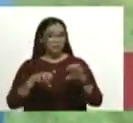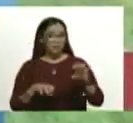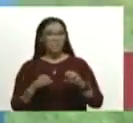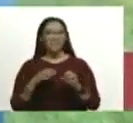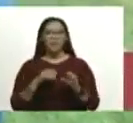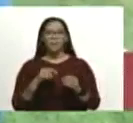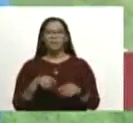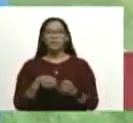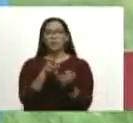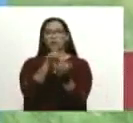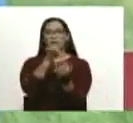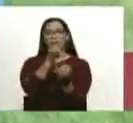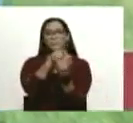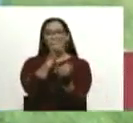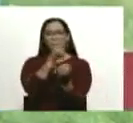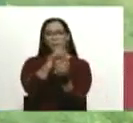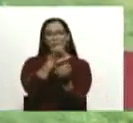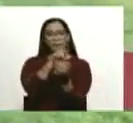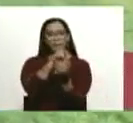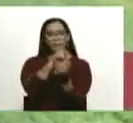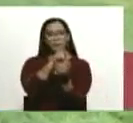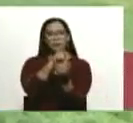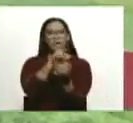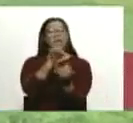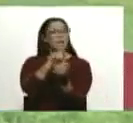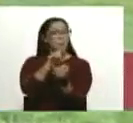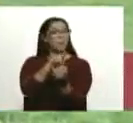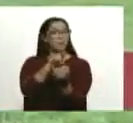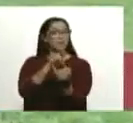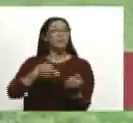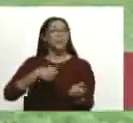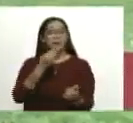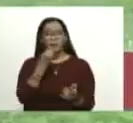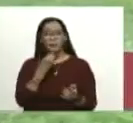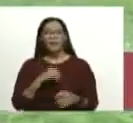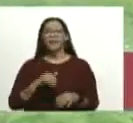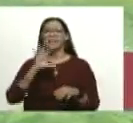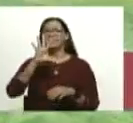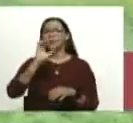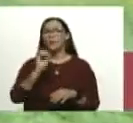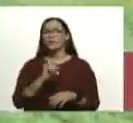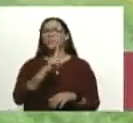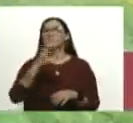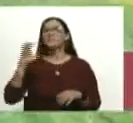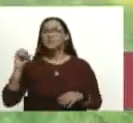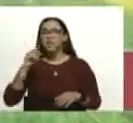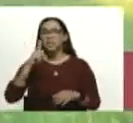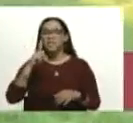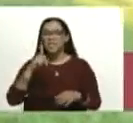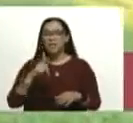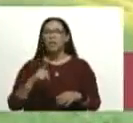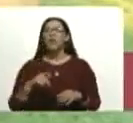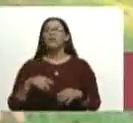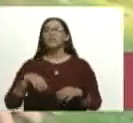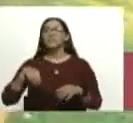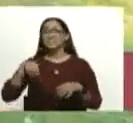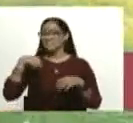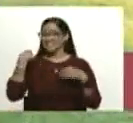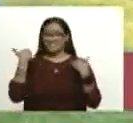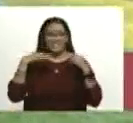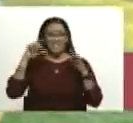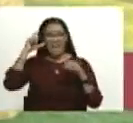hipopótamos, por ejemplo, nuestros hipopótamos se pueden comer entre 50 y 100 kilos diarios de lechuga. O de